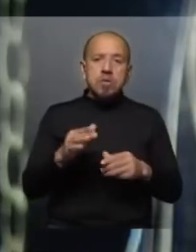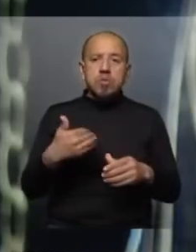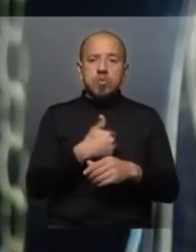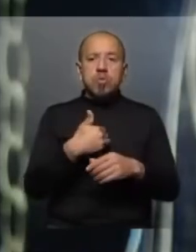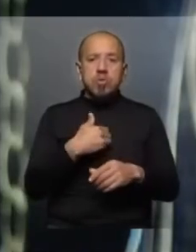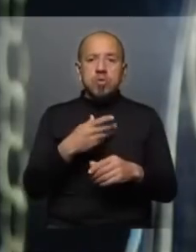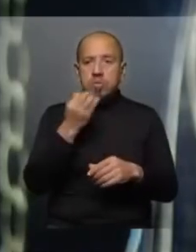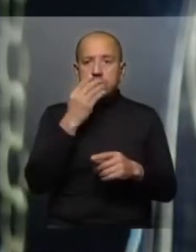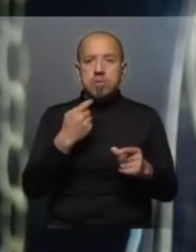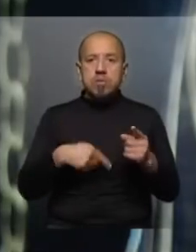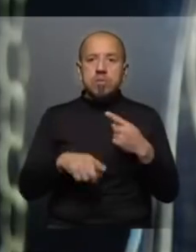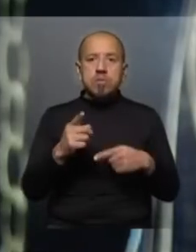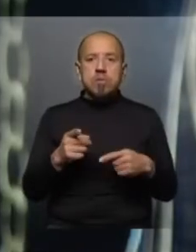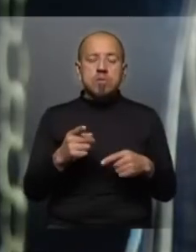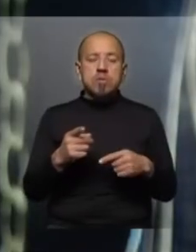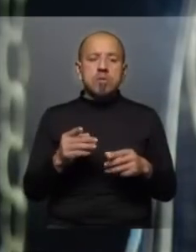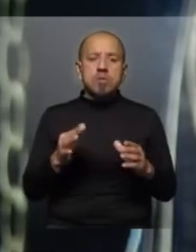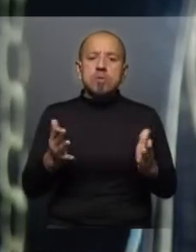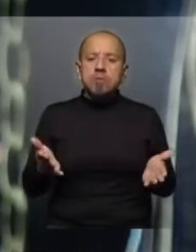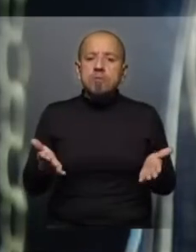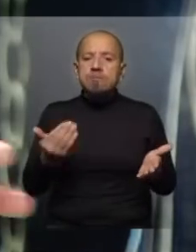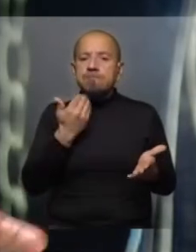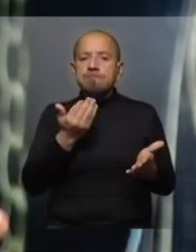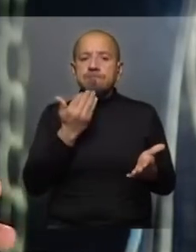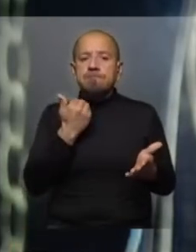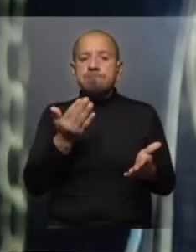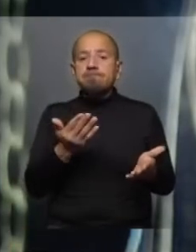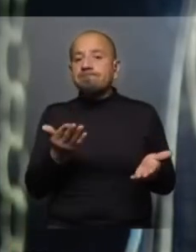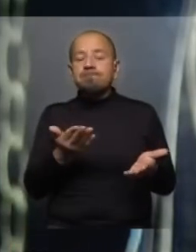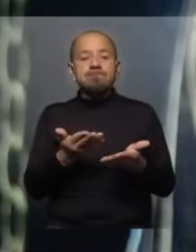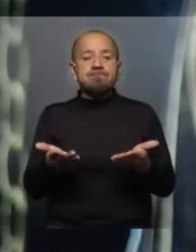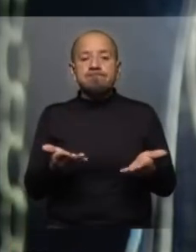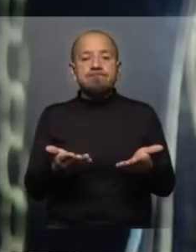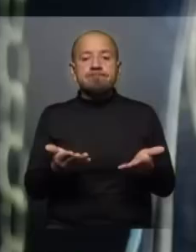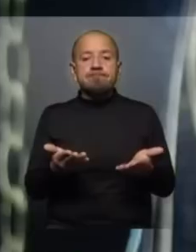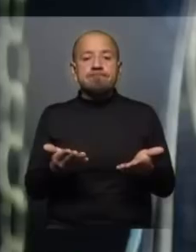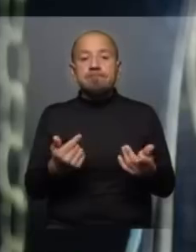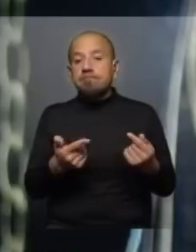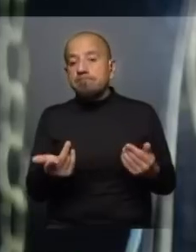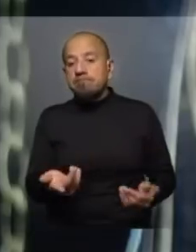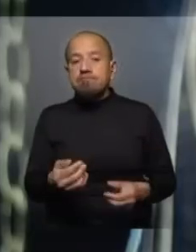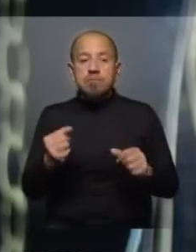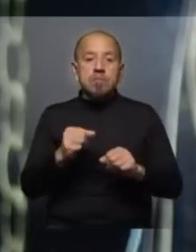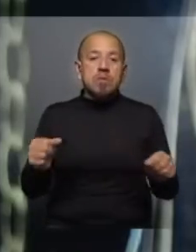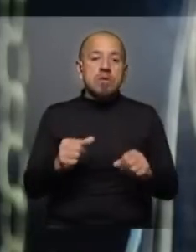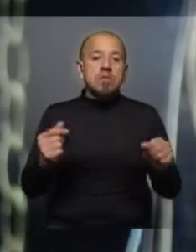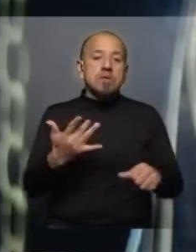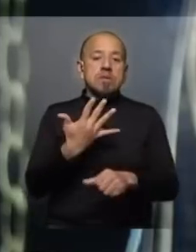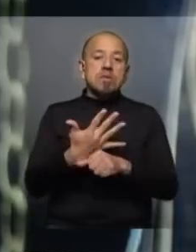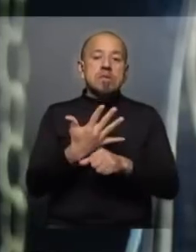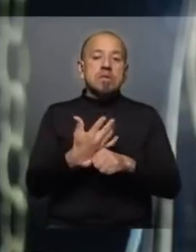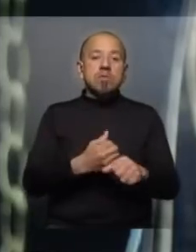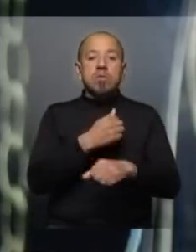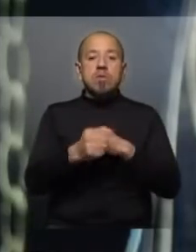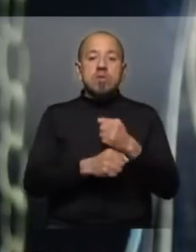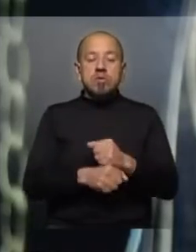posible pero no sabe cuánto tiempo va a estar ahí no puede hacer un plan a 5 años